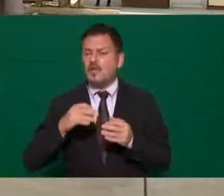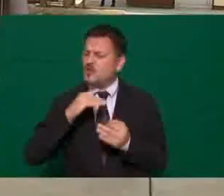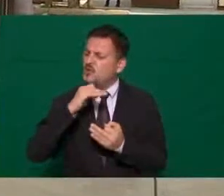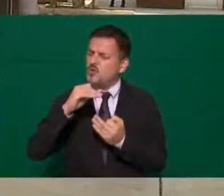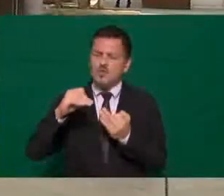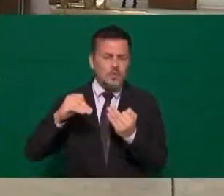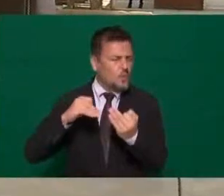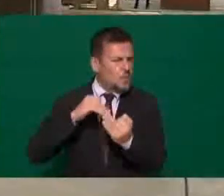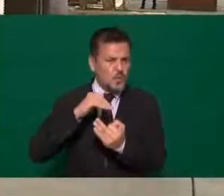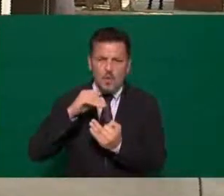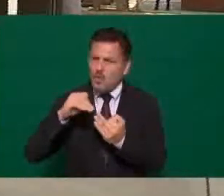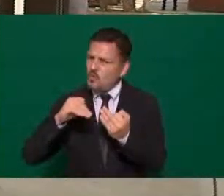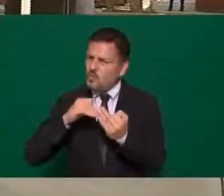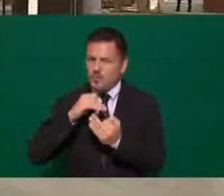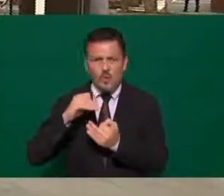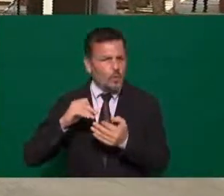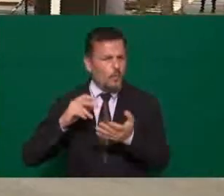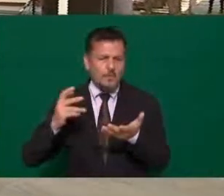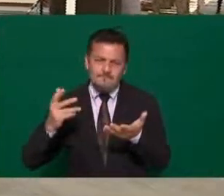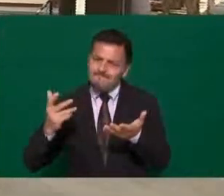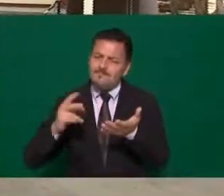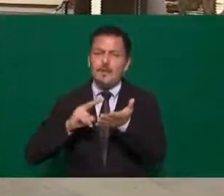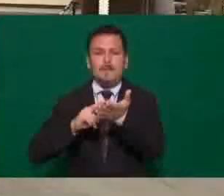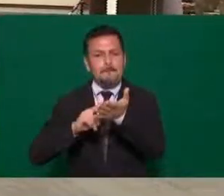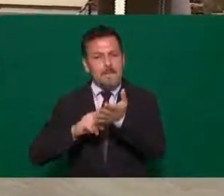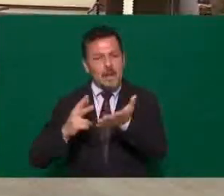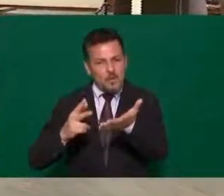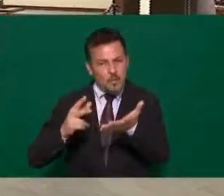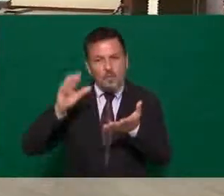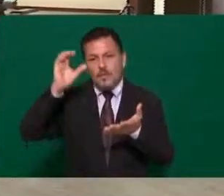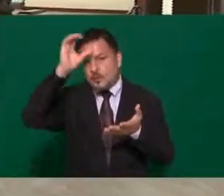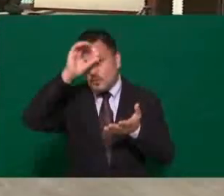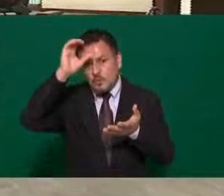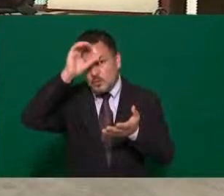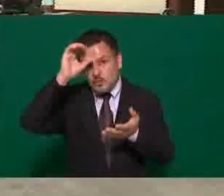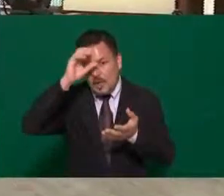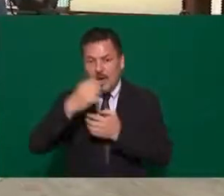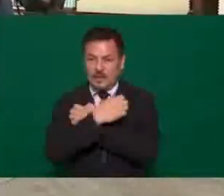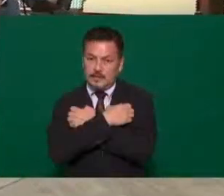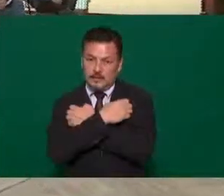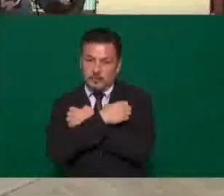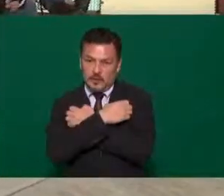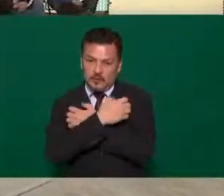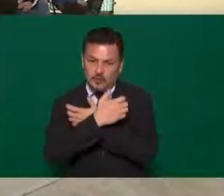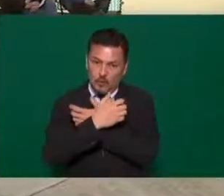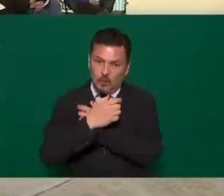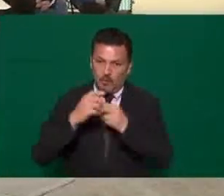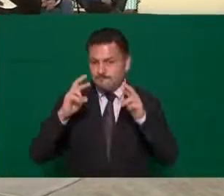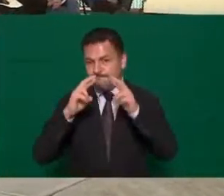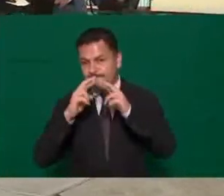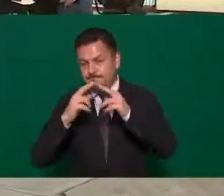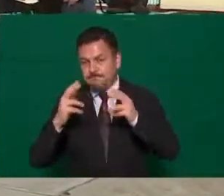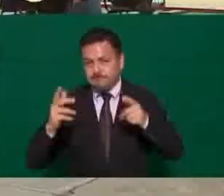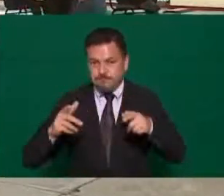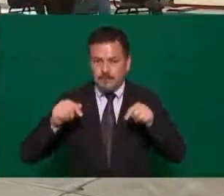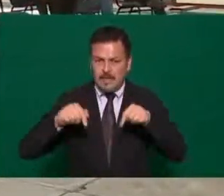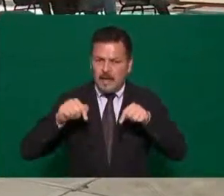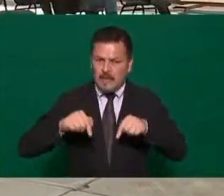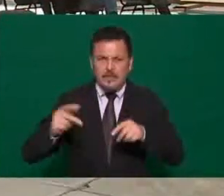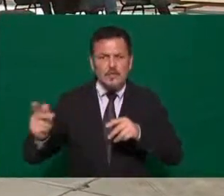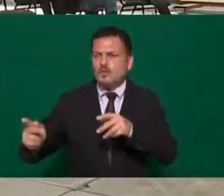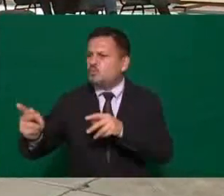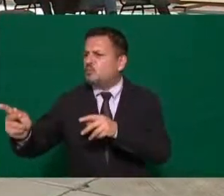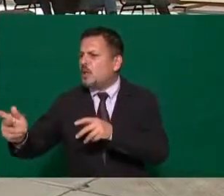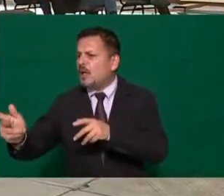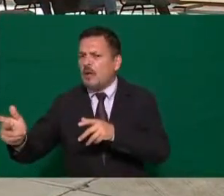toda la reserva de valores culturales, morales, espirituales que hay en nuestros